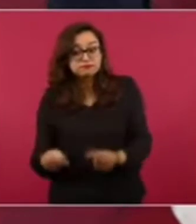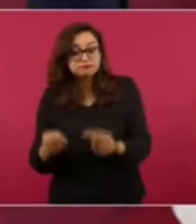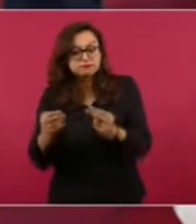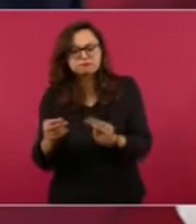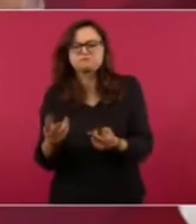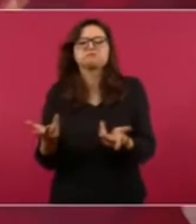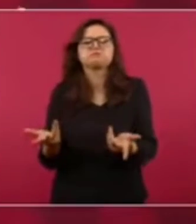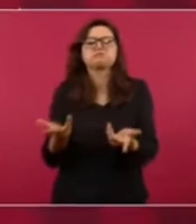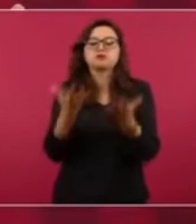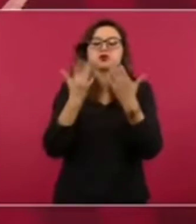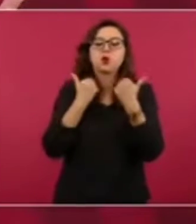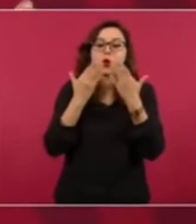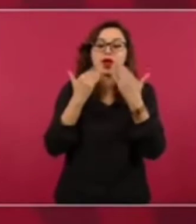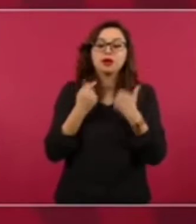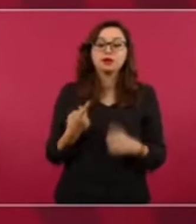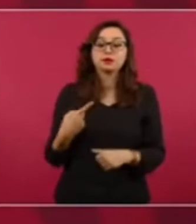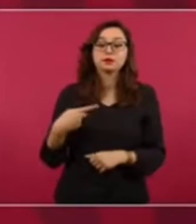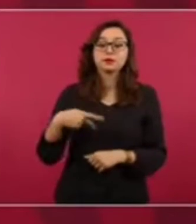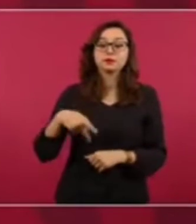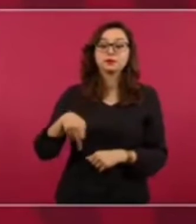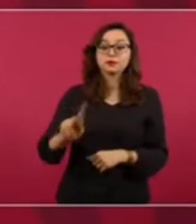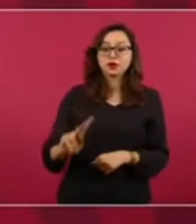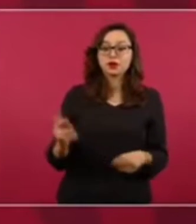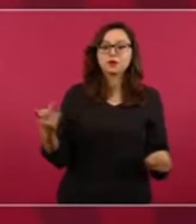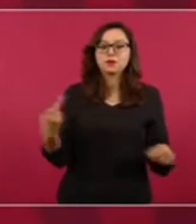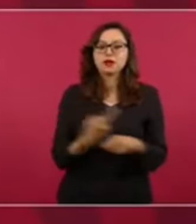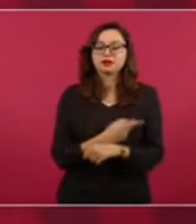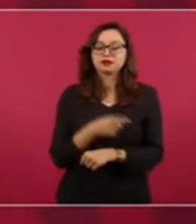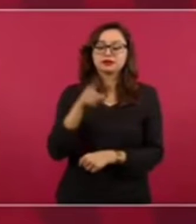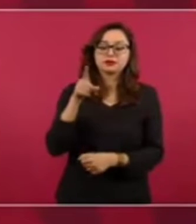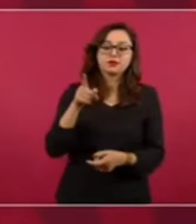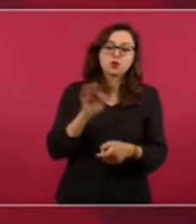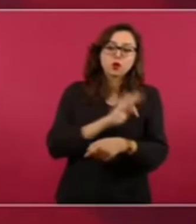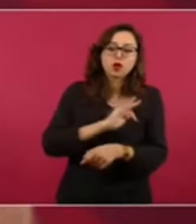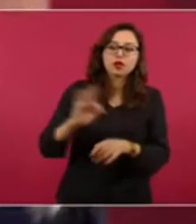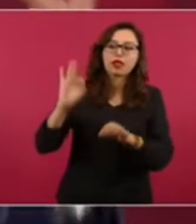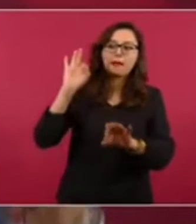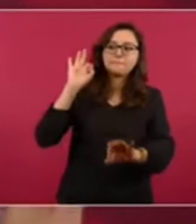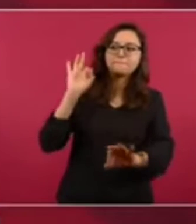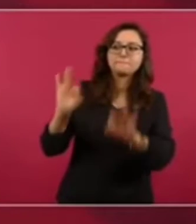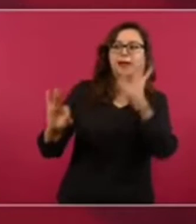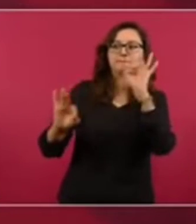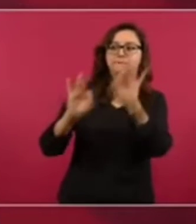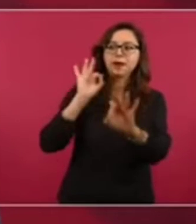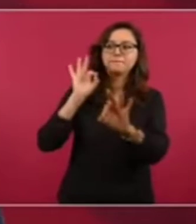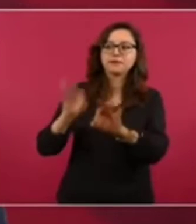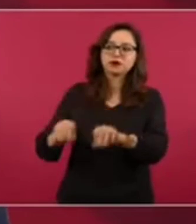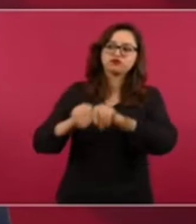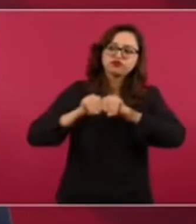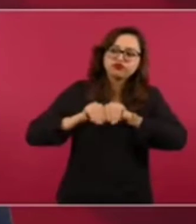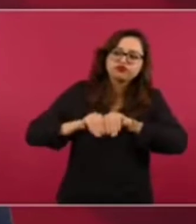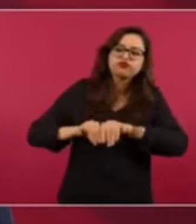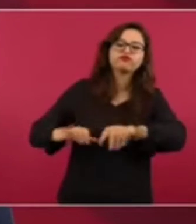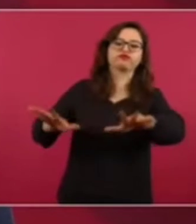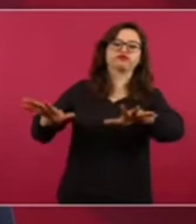para obtener prebendas en el gobierno.